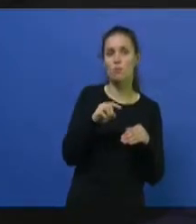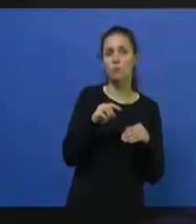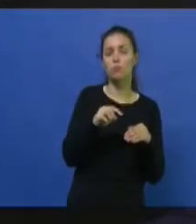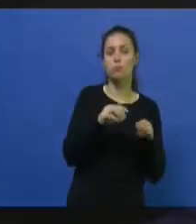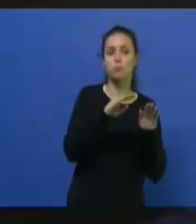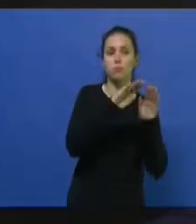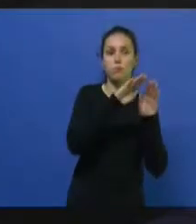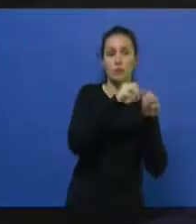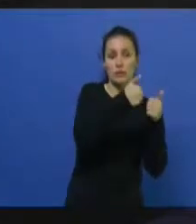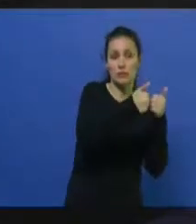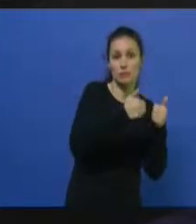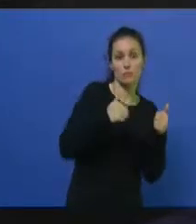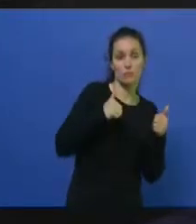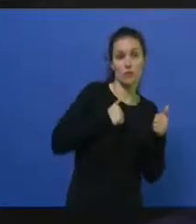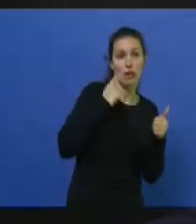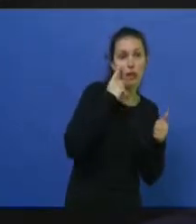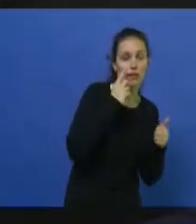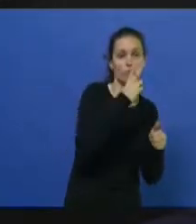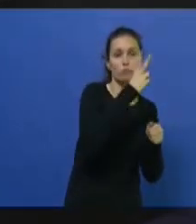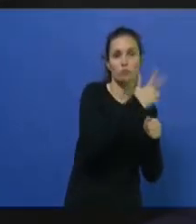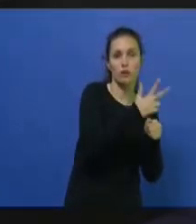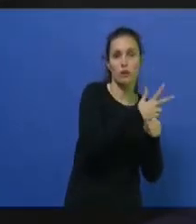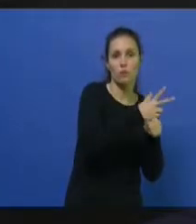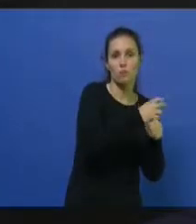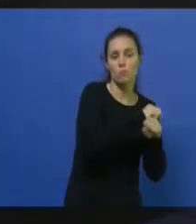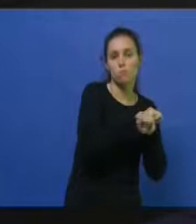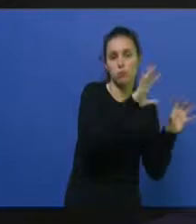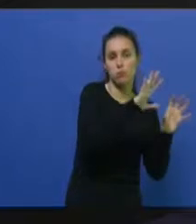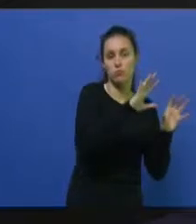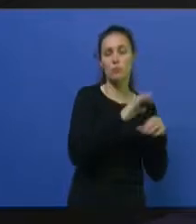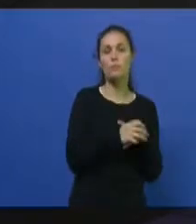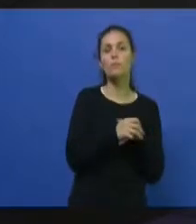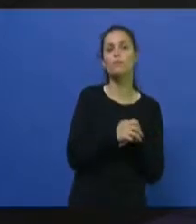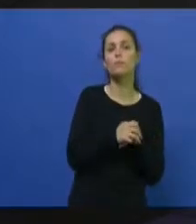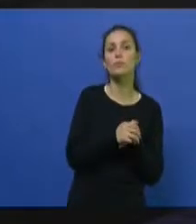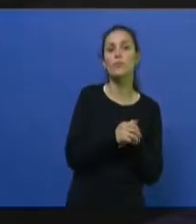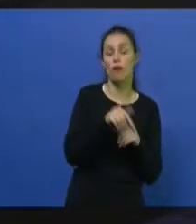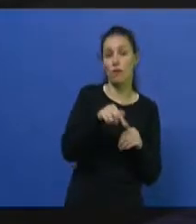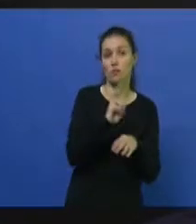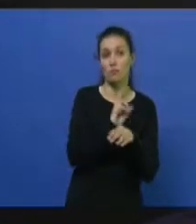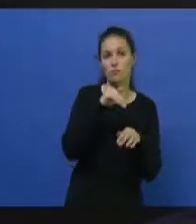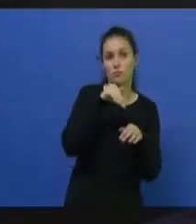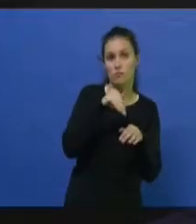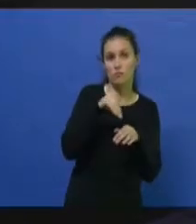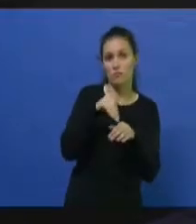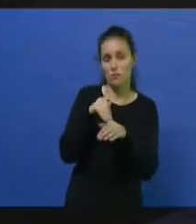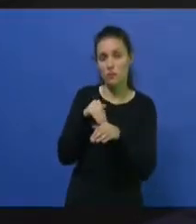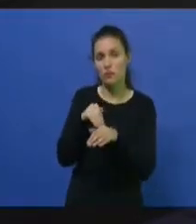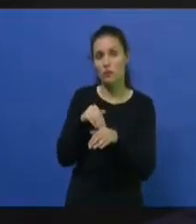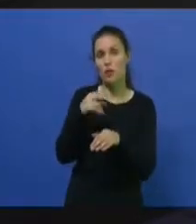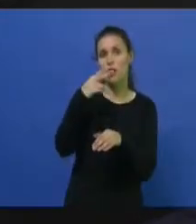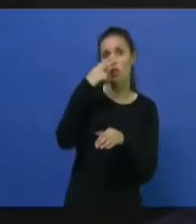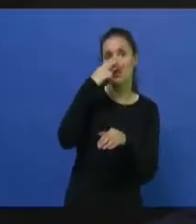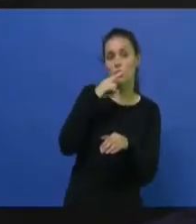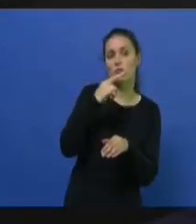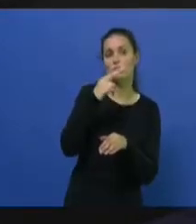Río Tercero, que también hubo un acta de incineración falsa en Villa María para tapar las 234 toneladas de pólvoras que salieron en